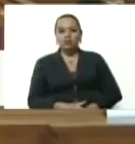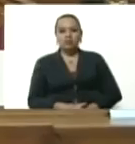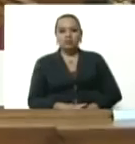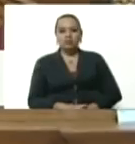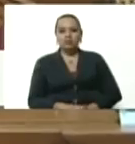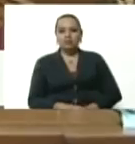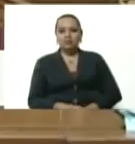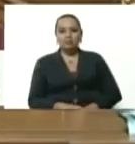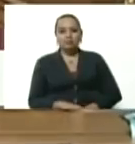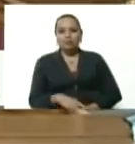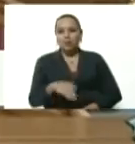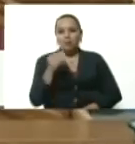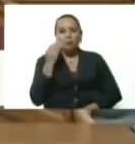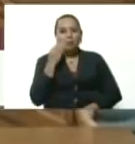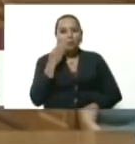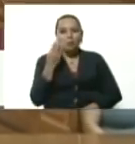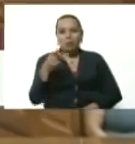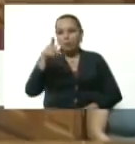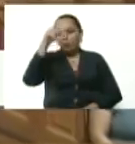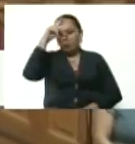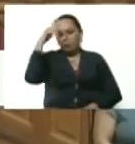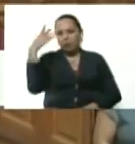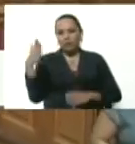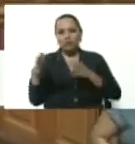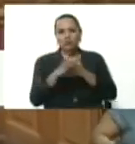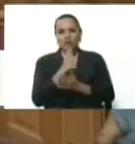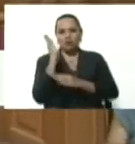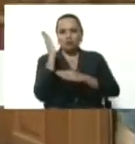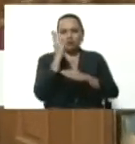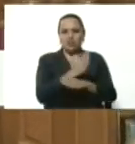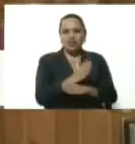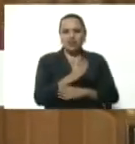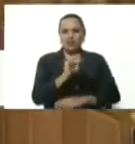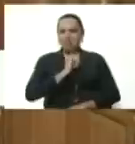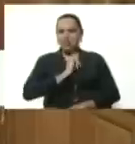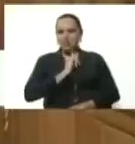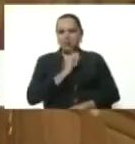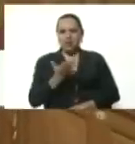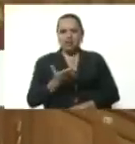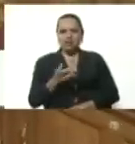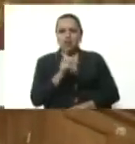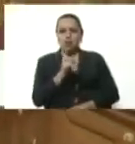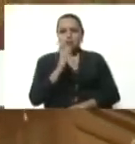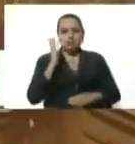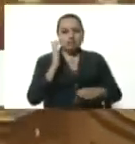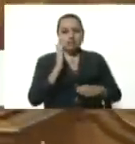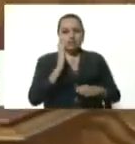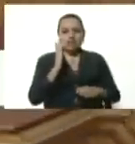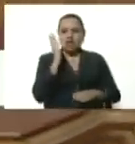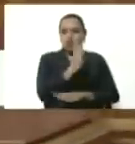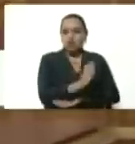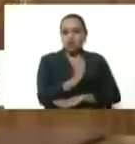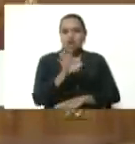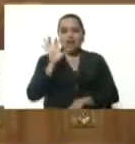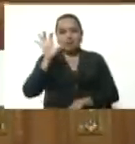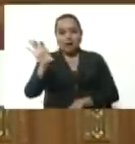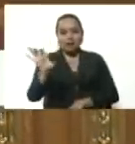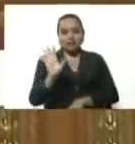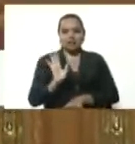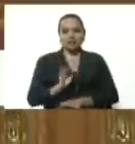ridículo, de sanciones individuales, que en verdad no son sanciones individuales, sino que son sanciones a la